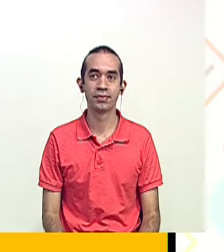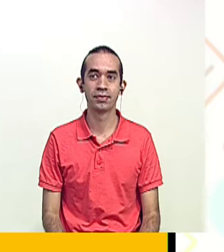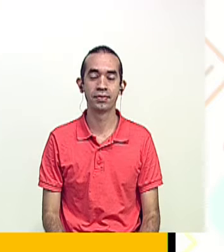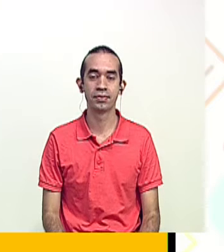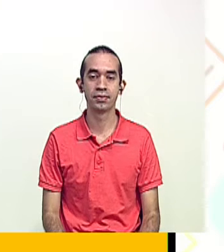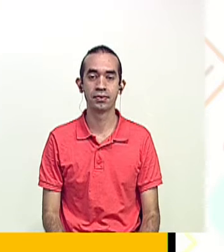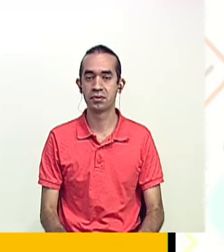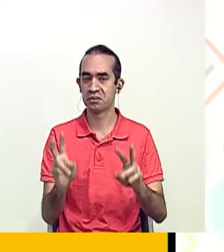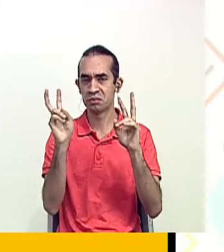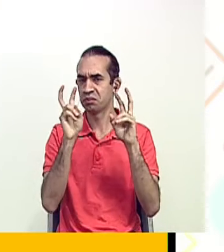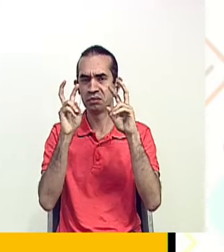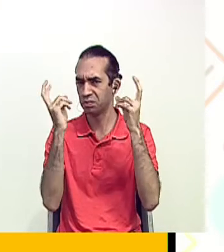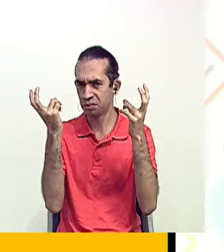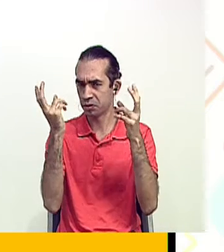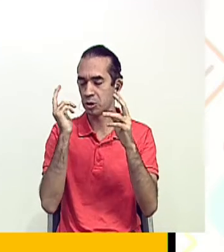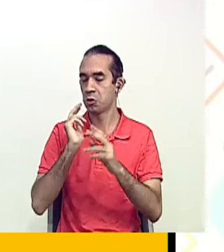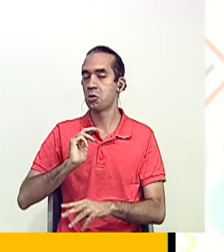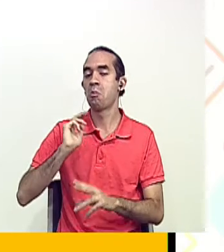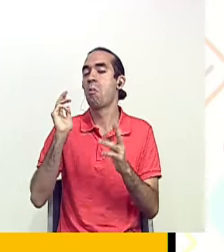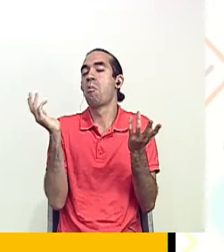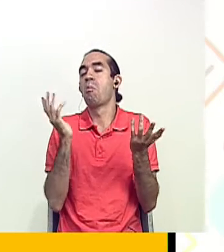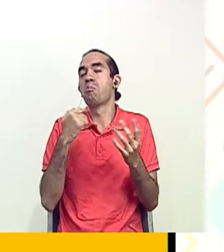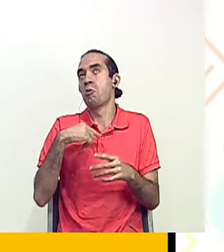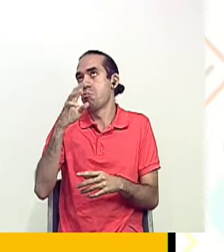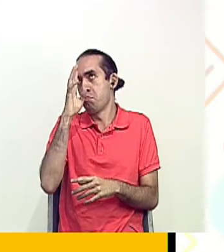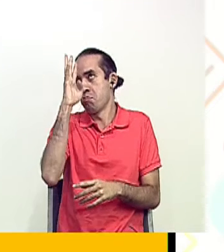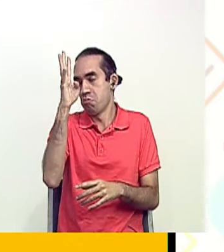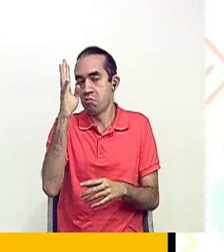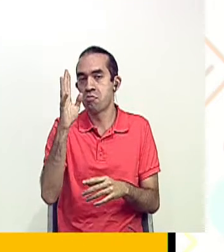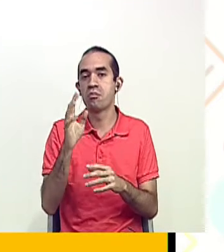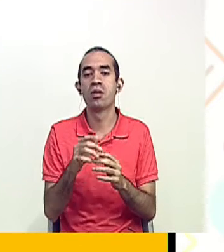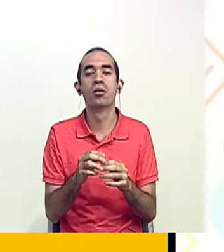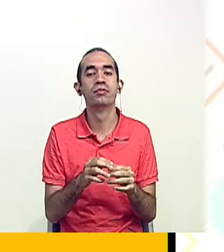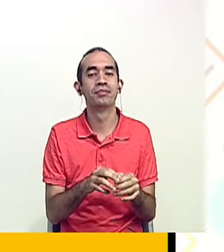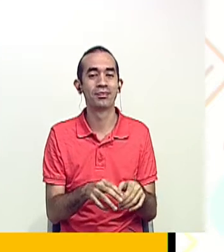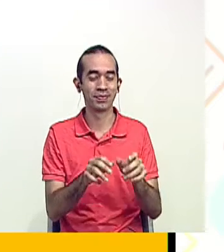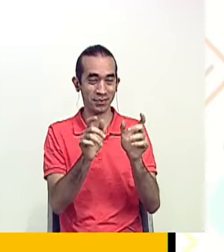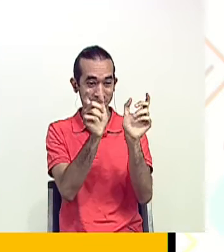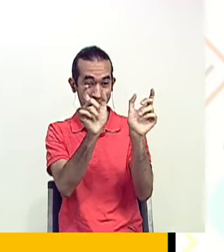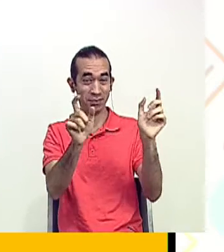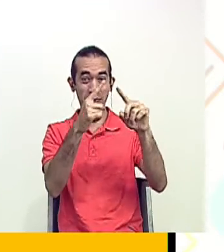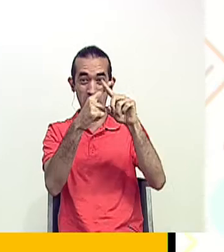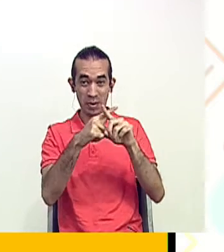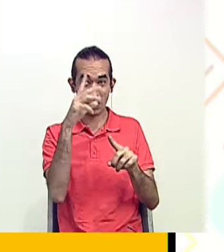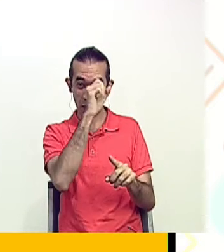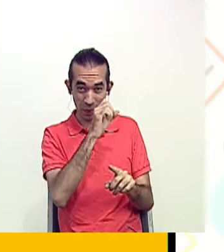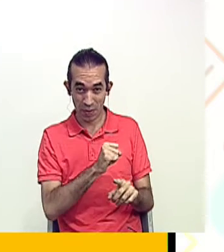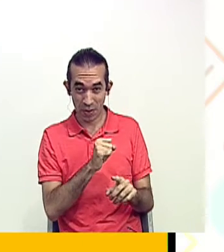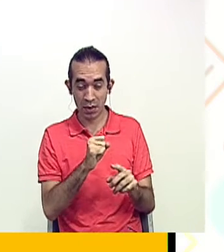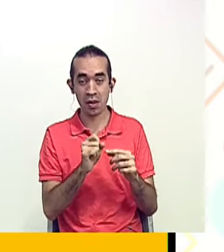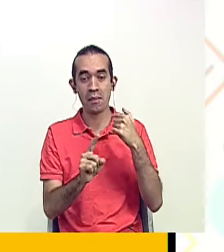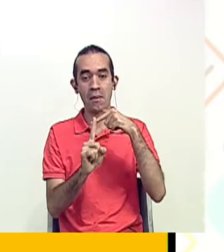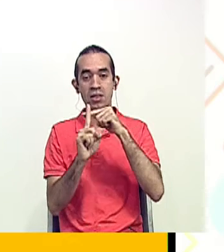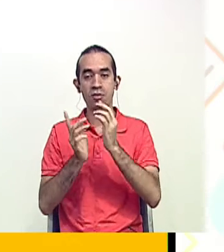Nuestro tema lo he llamado en esta mañana factorizando y desembarcando.